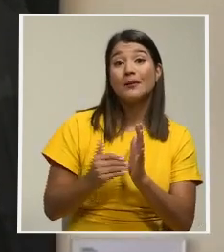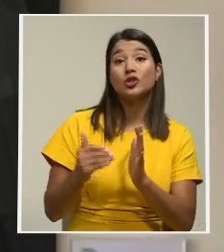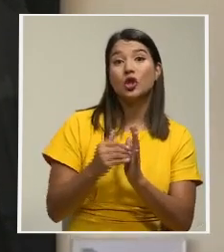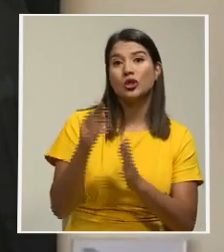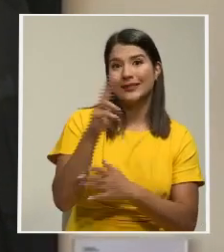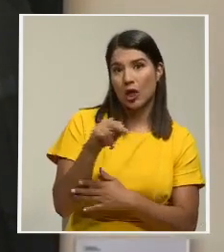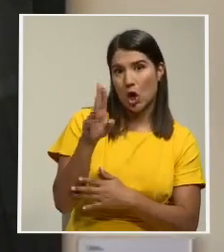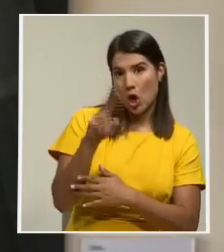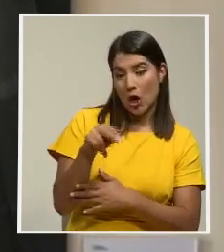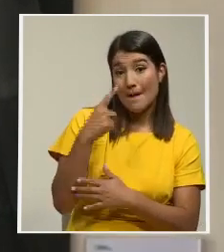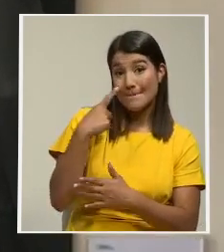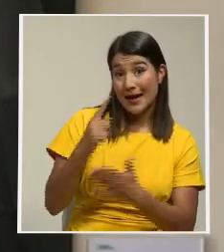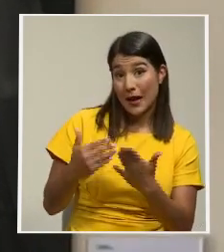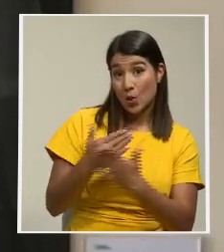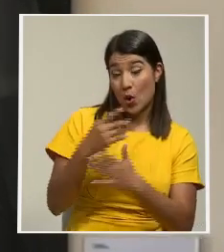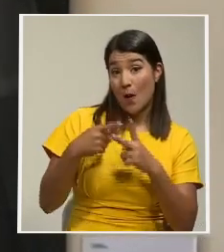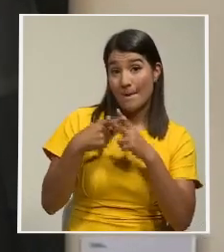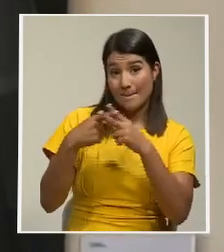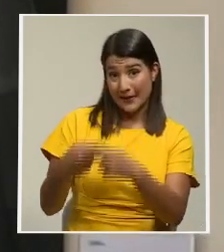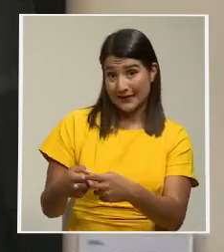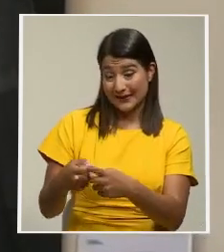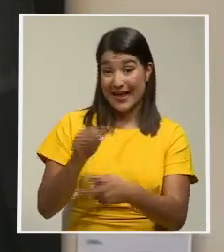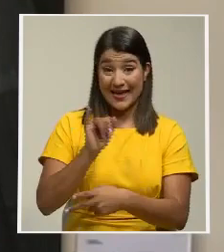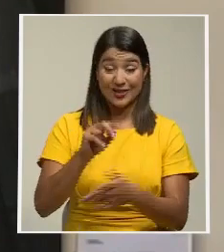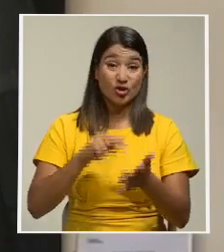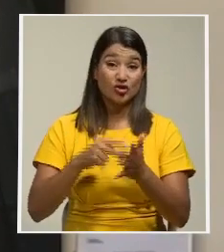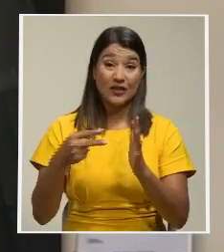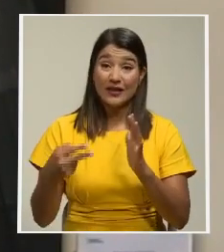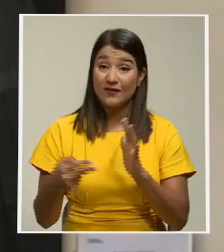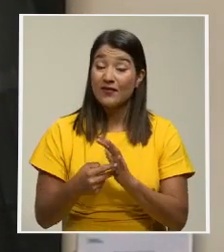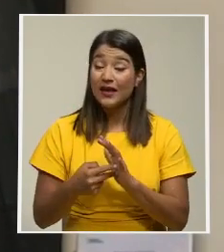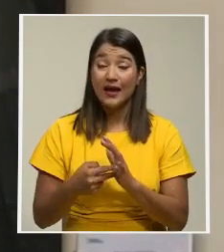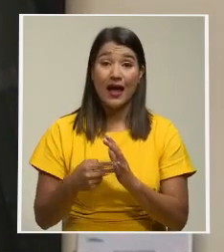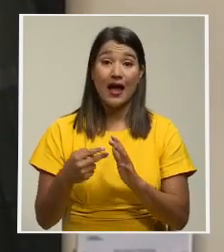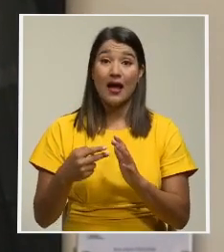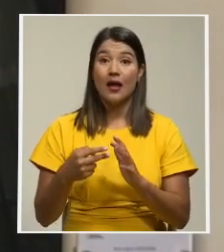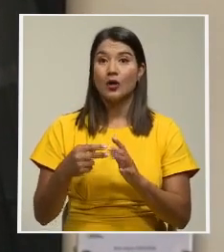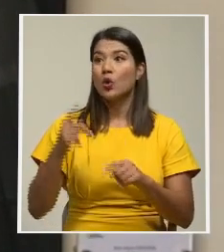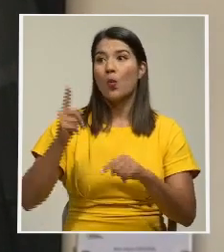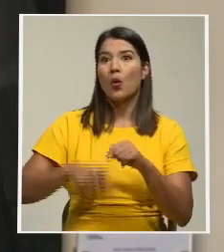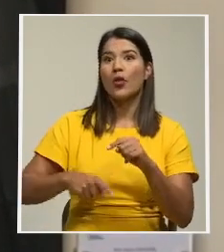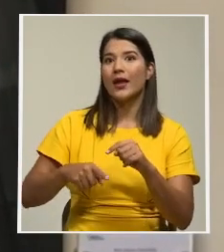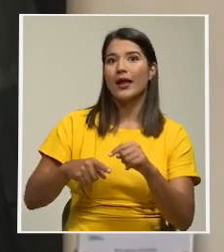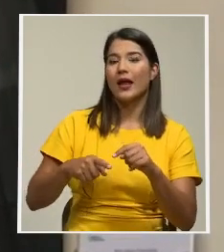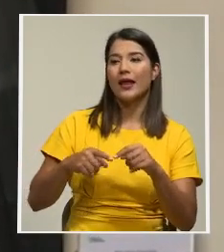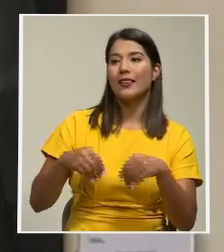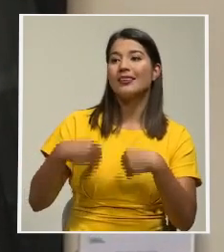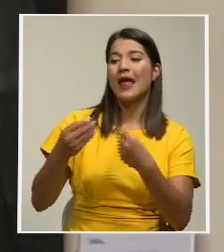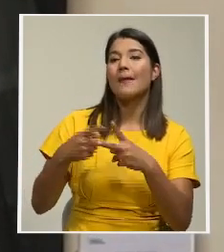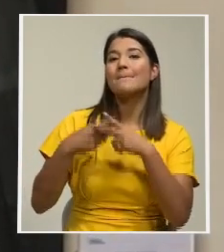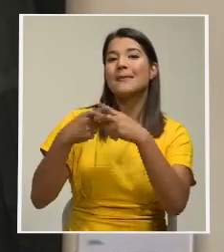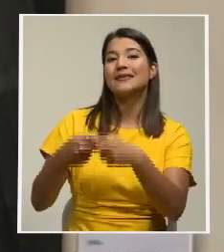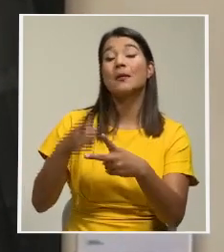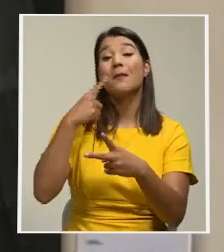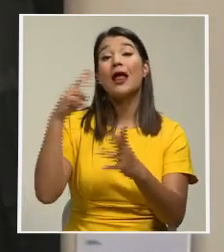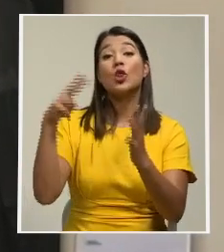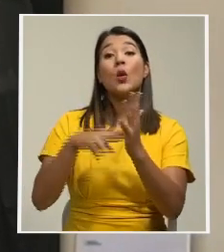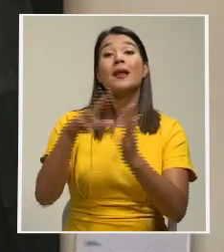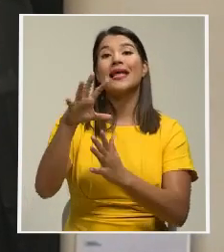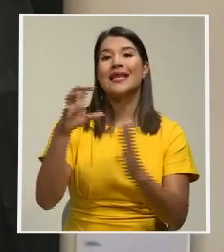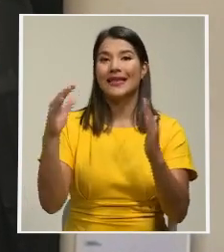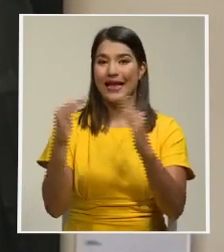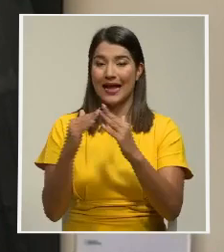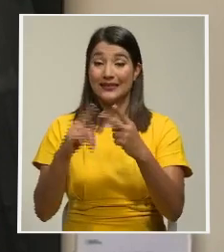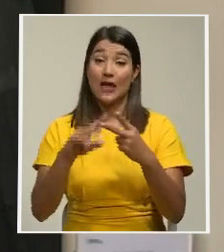créditos. Eso equivale a dejar de financiar 2.500 viviendas o incluso